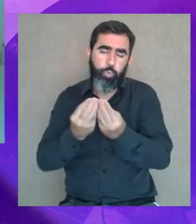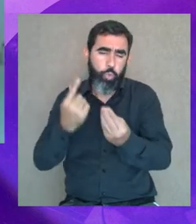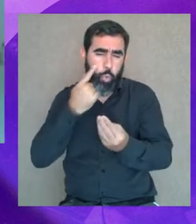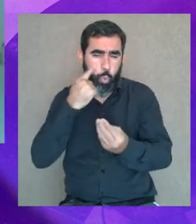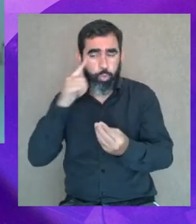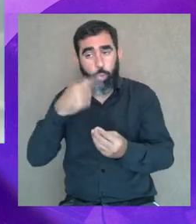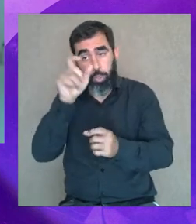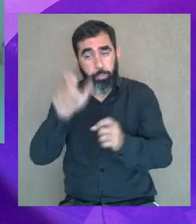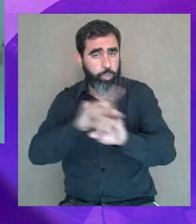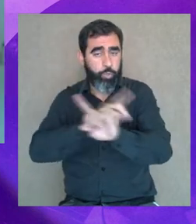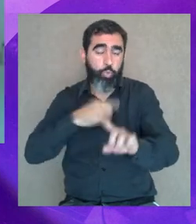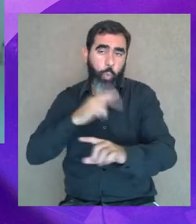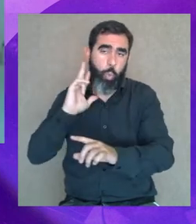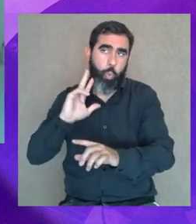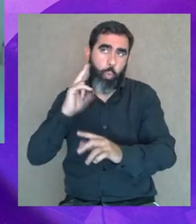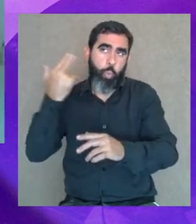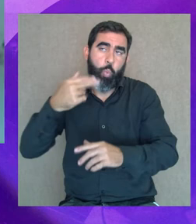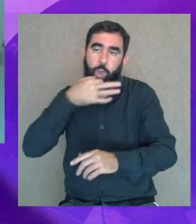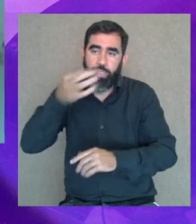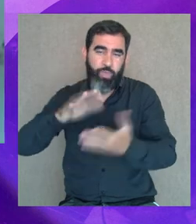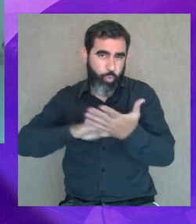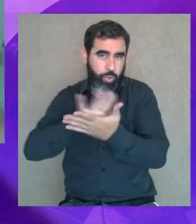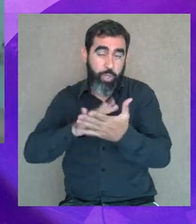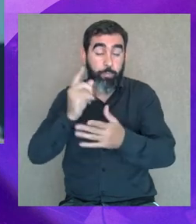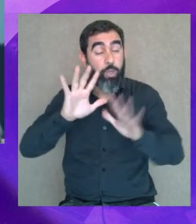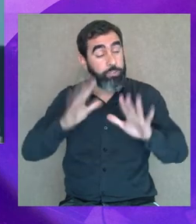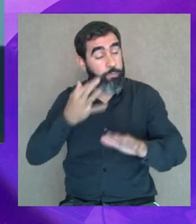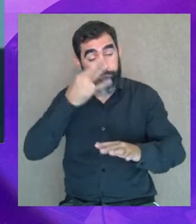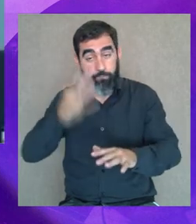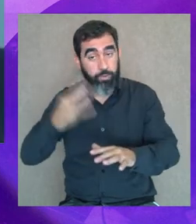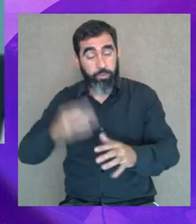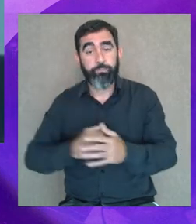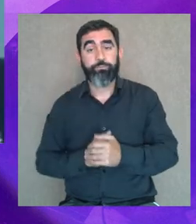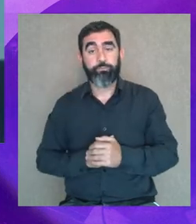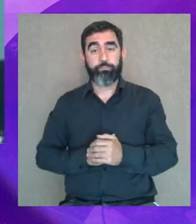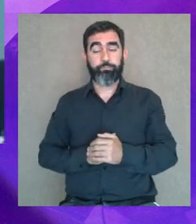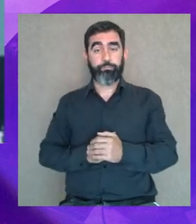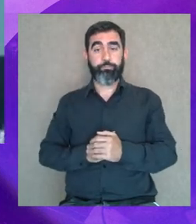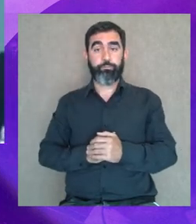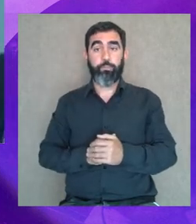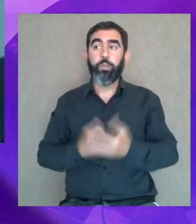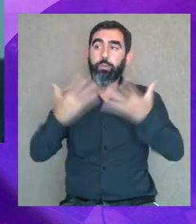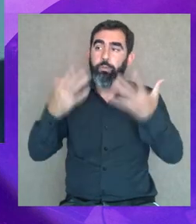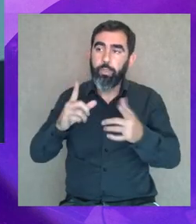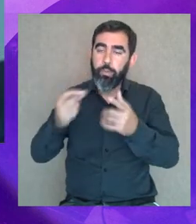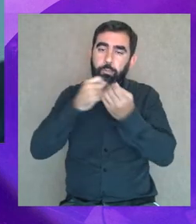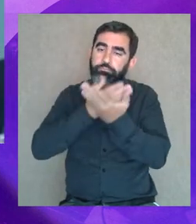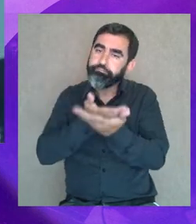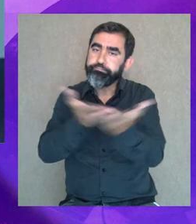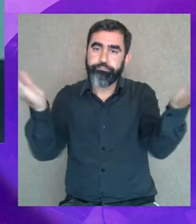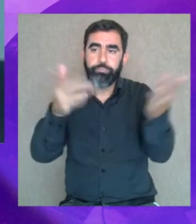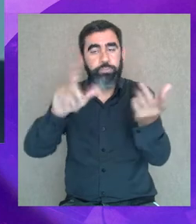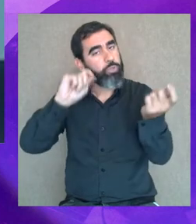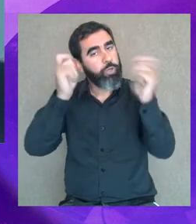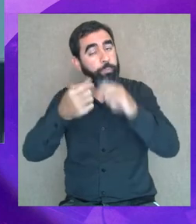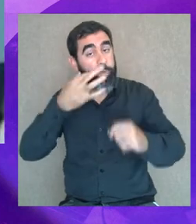conoce mucho a otra no porque son moix no digo nada pero es una realidad que justamente es lo que tenemos que poder exponer para